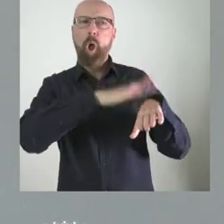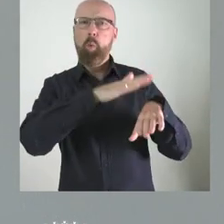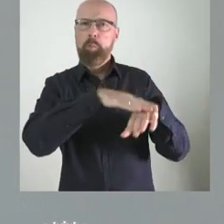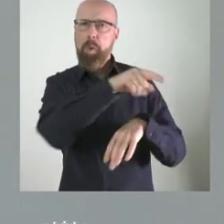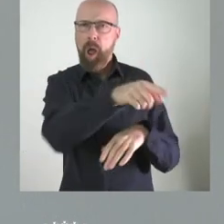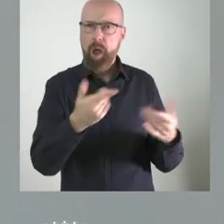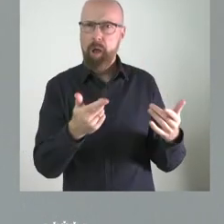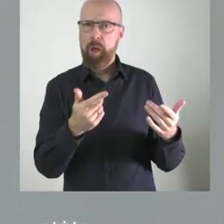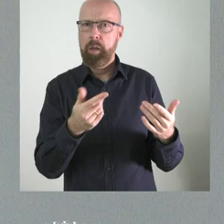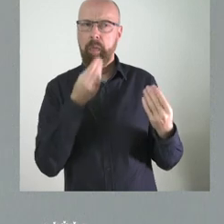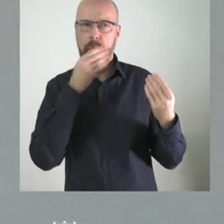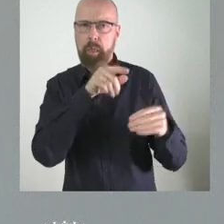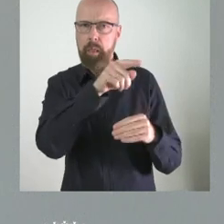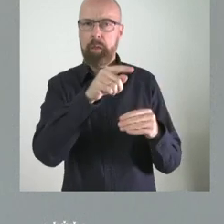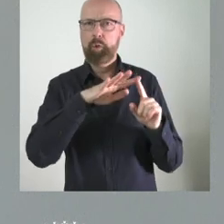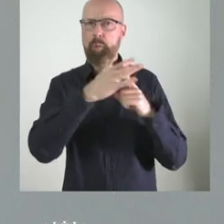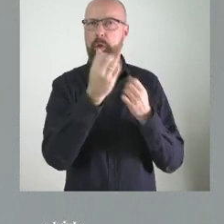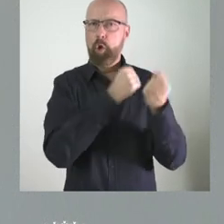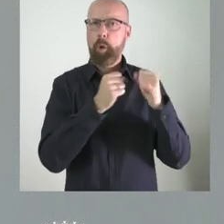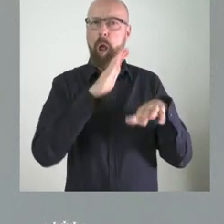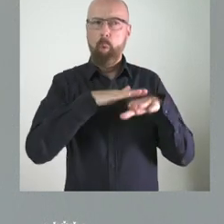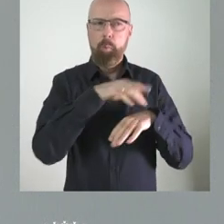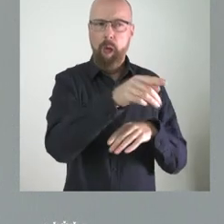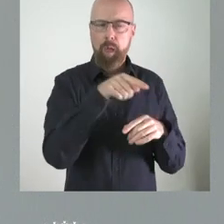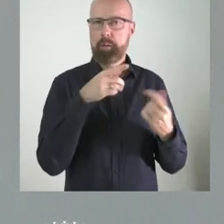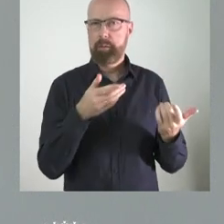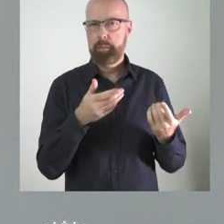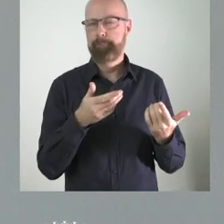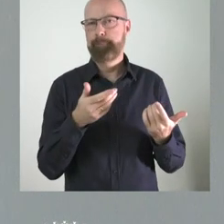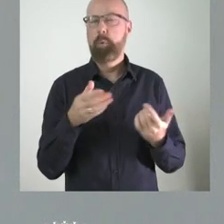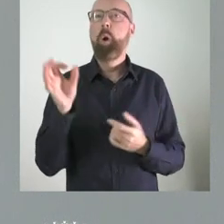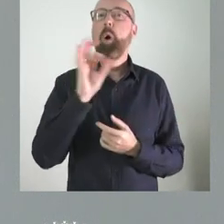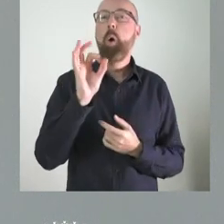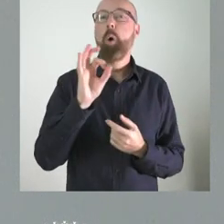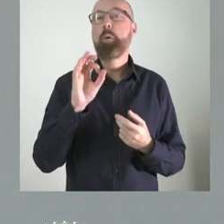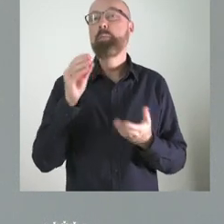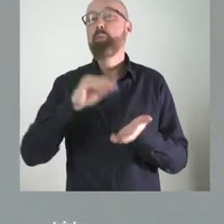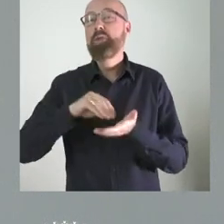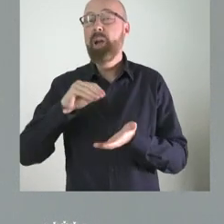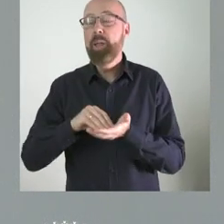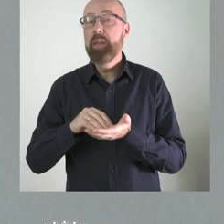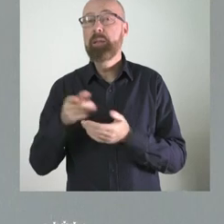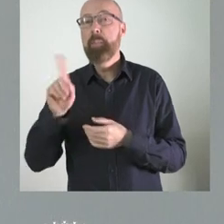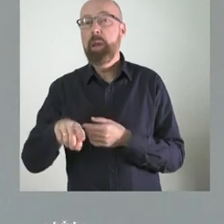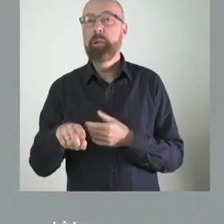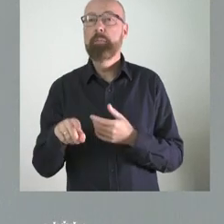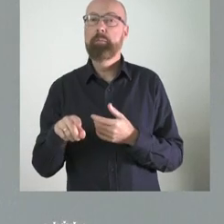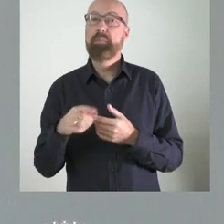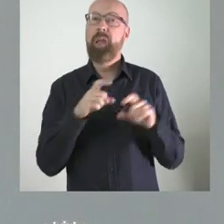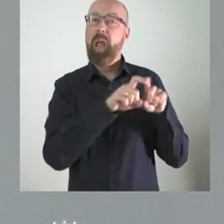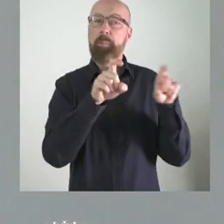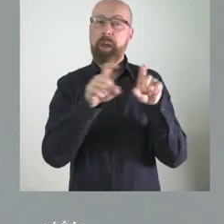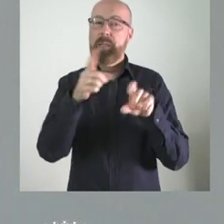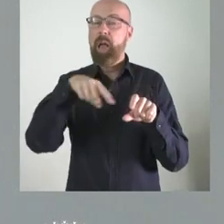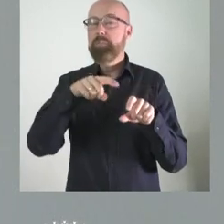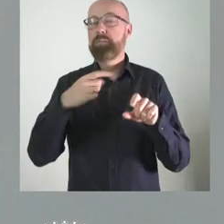de la situación económica o el que muchas veces no se apoye a las empresas y